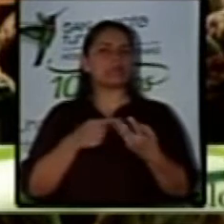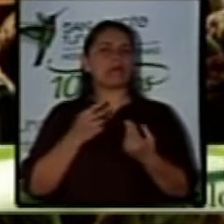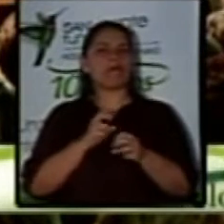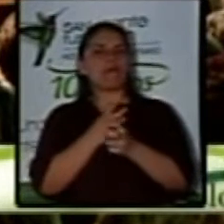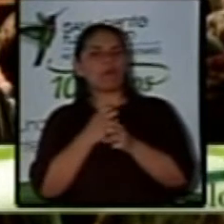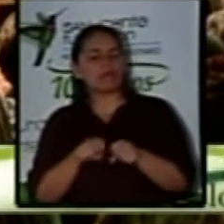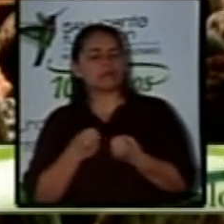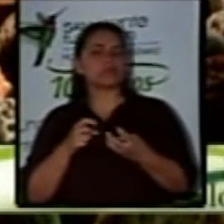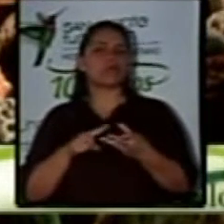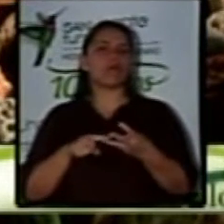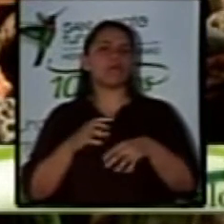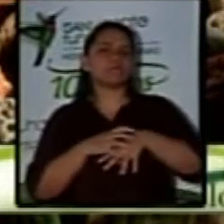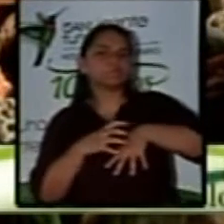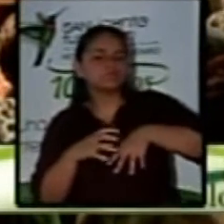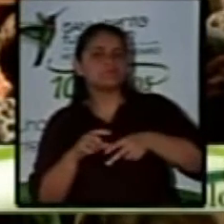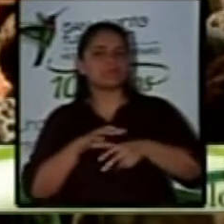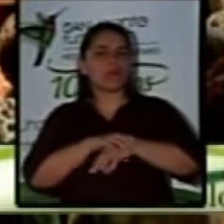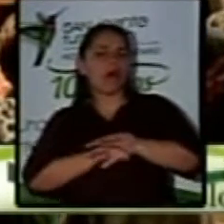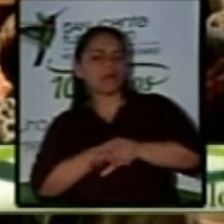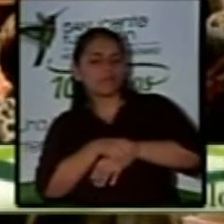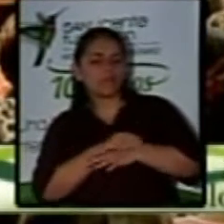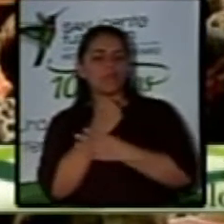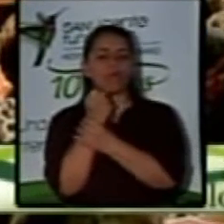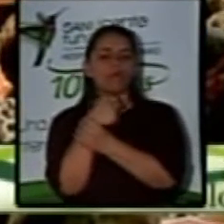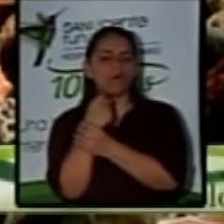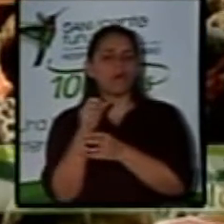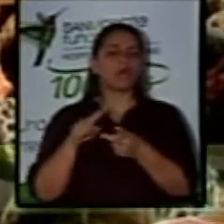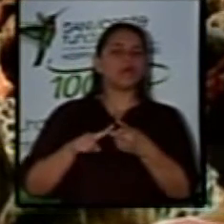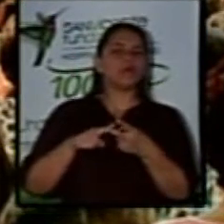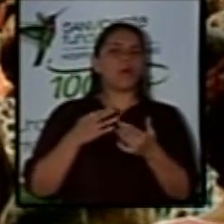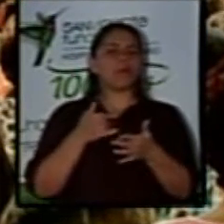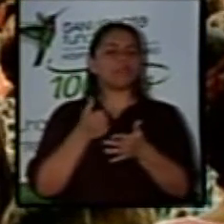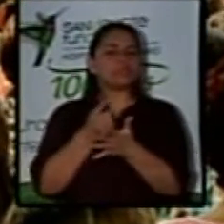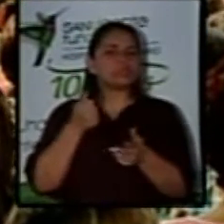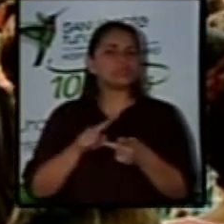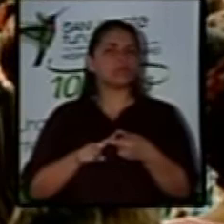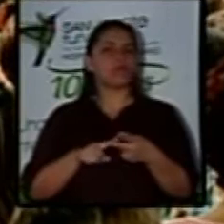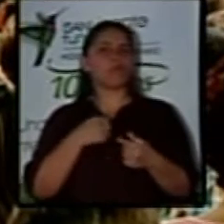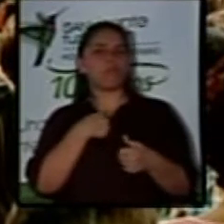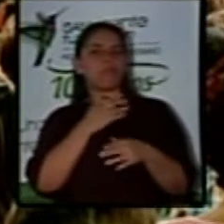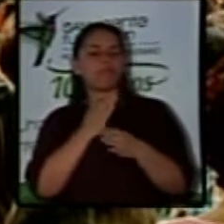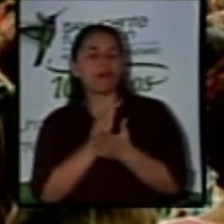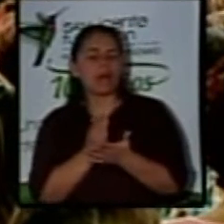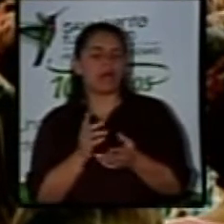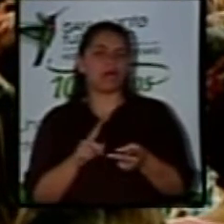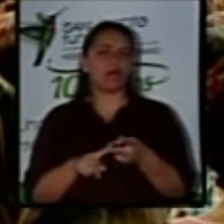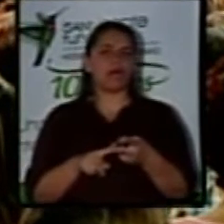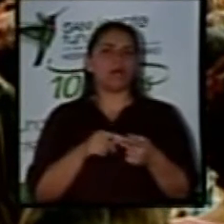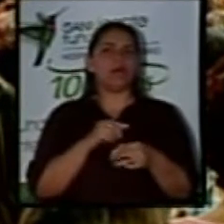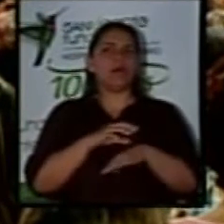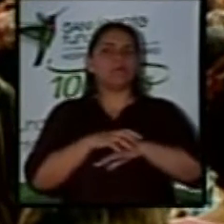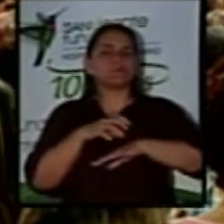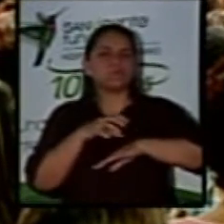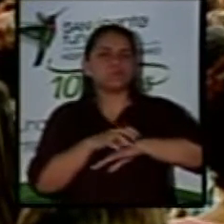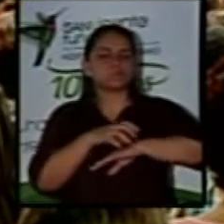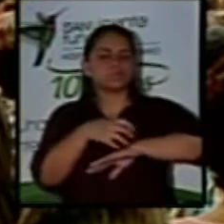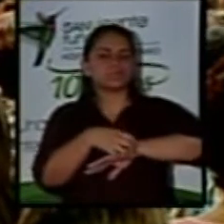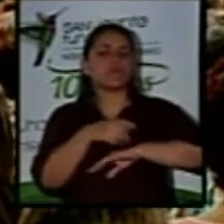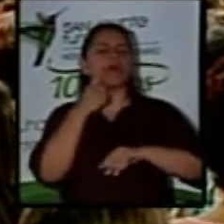fractura, inflamaciones articulares, musculares, traumas, infecciones de los tejidos